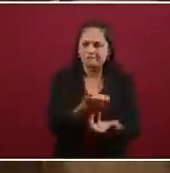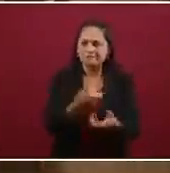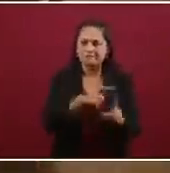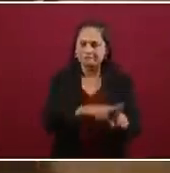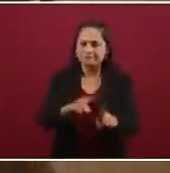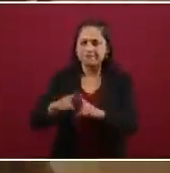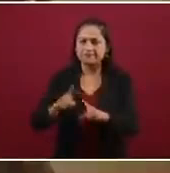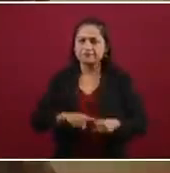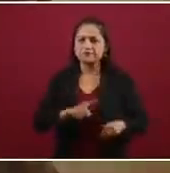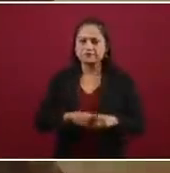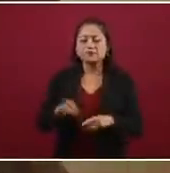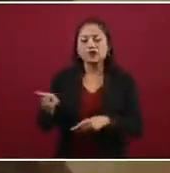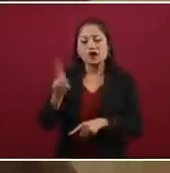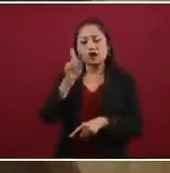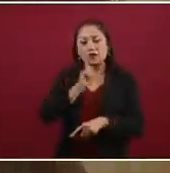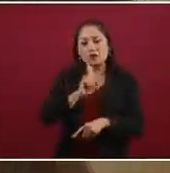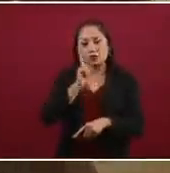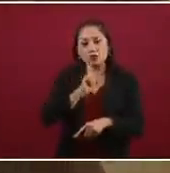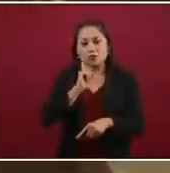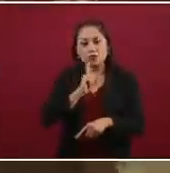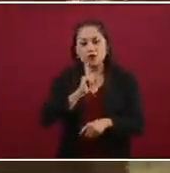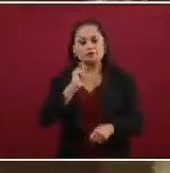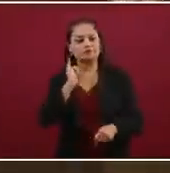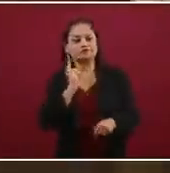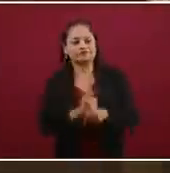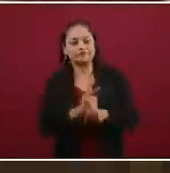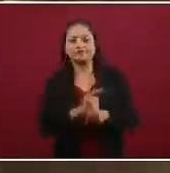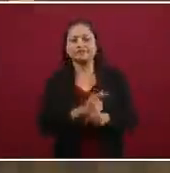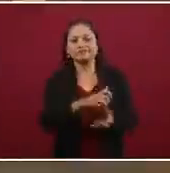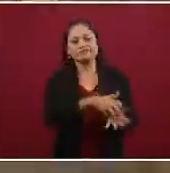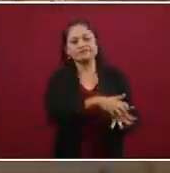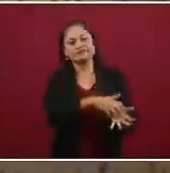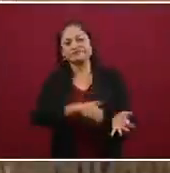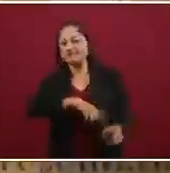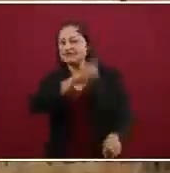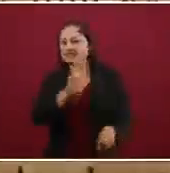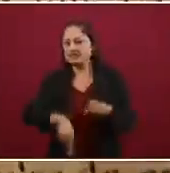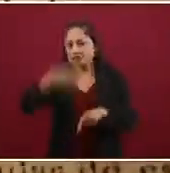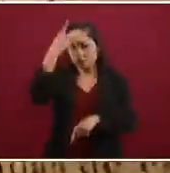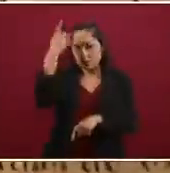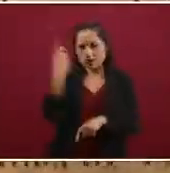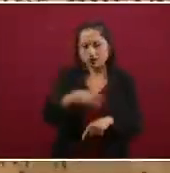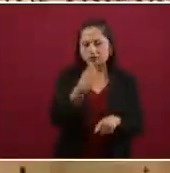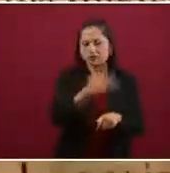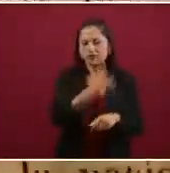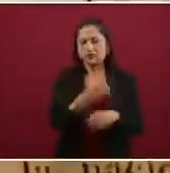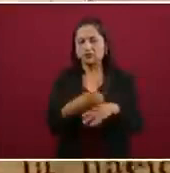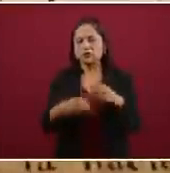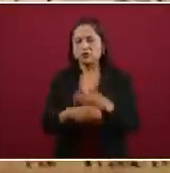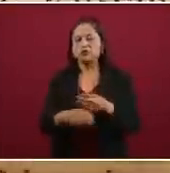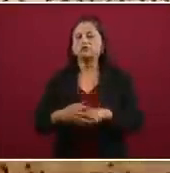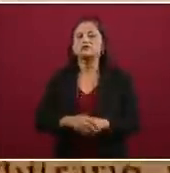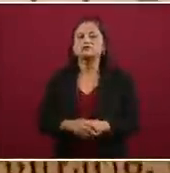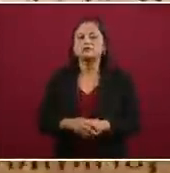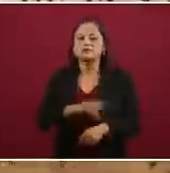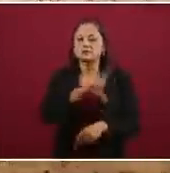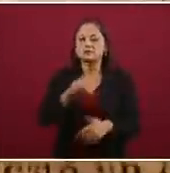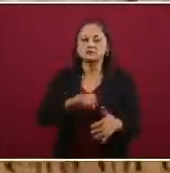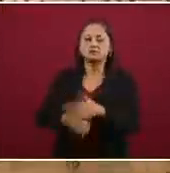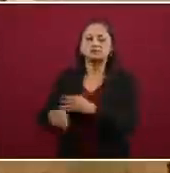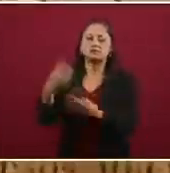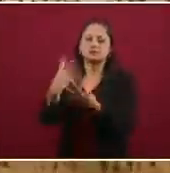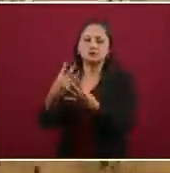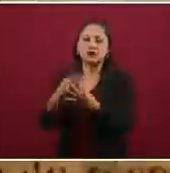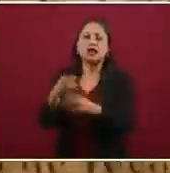consecuencia de sus actividades le fue confiscada su fortuna y fue apresada. Leona Vicario colaboró en los periódicos